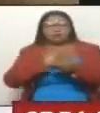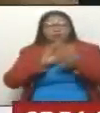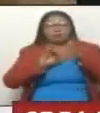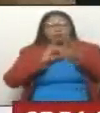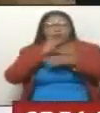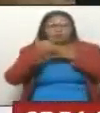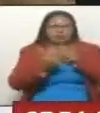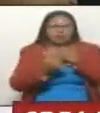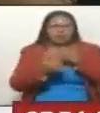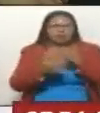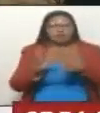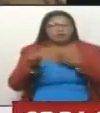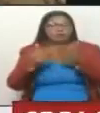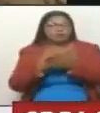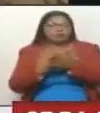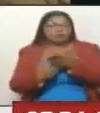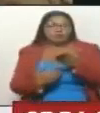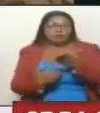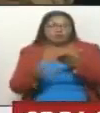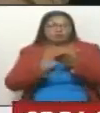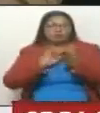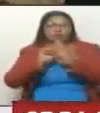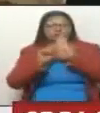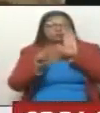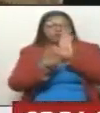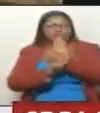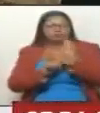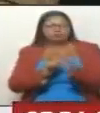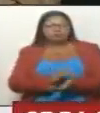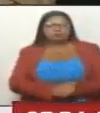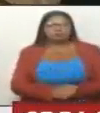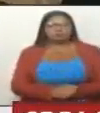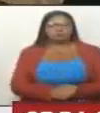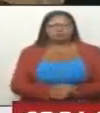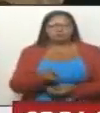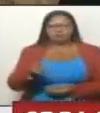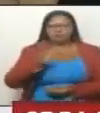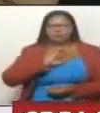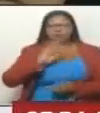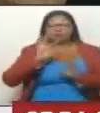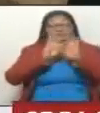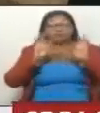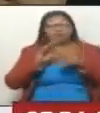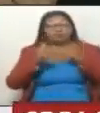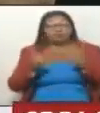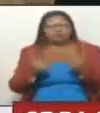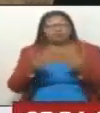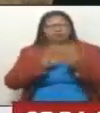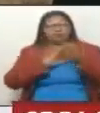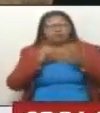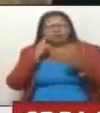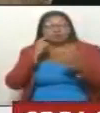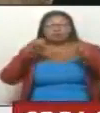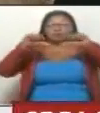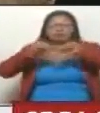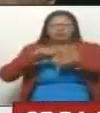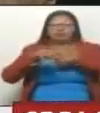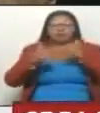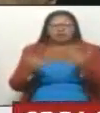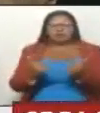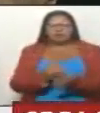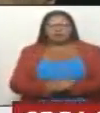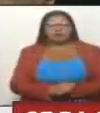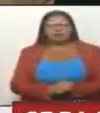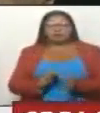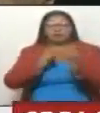la propuesta de la constituyente. Si no hubiese ocurrido la constituyente, ¿se hubiese fracasado en el proyecto